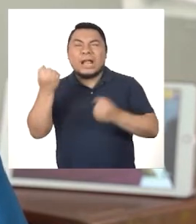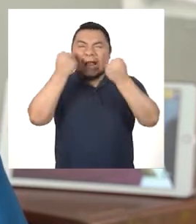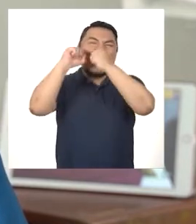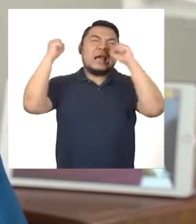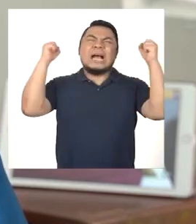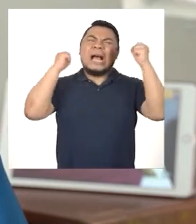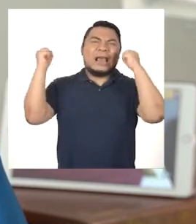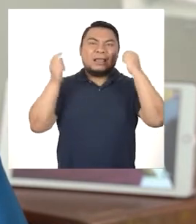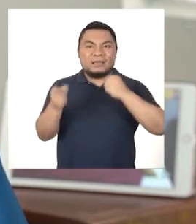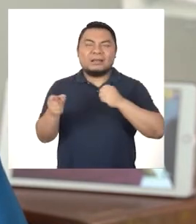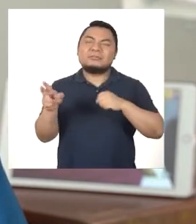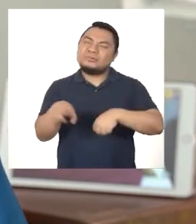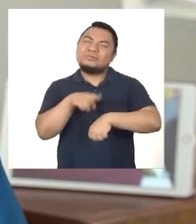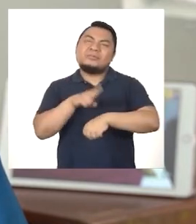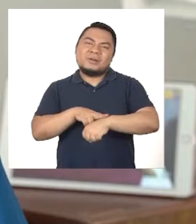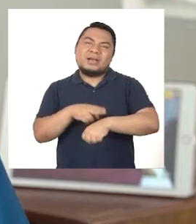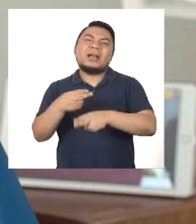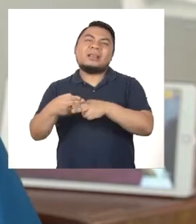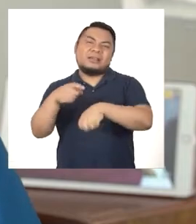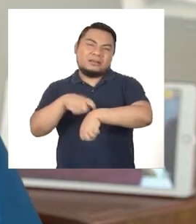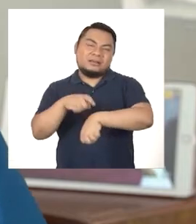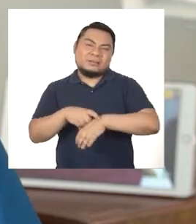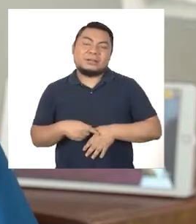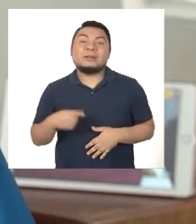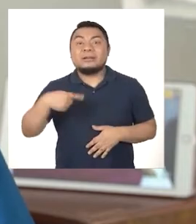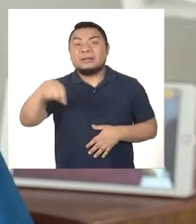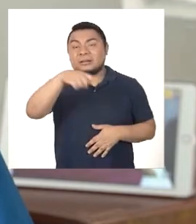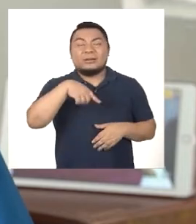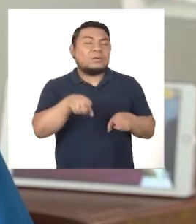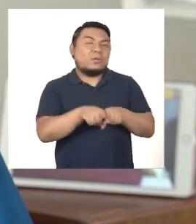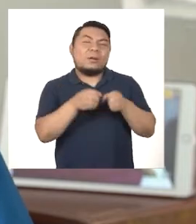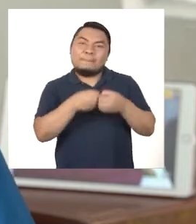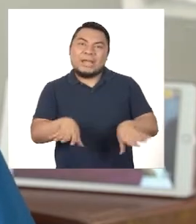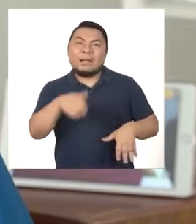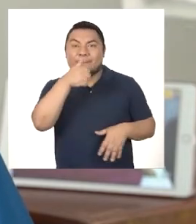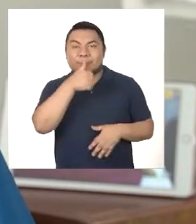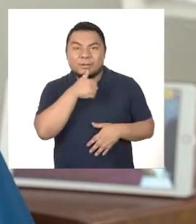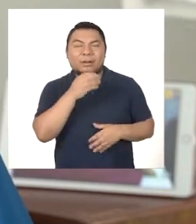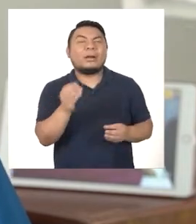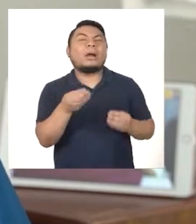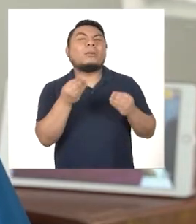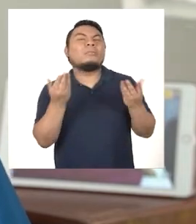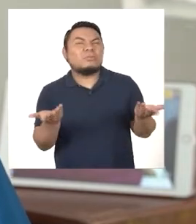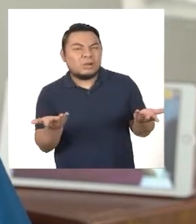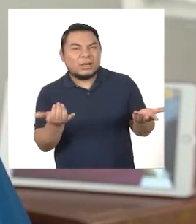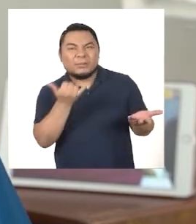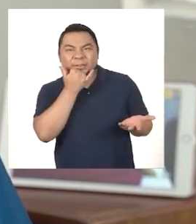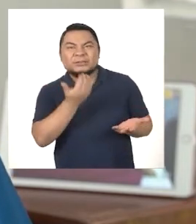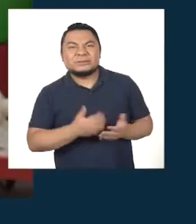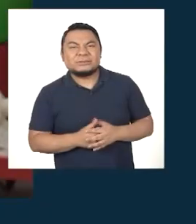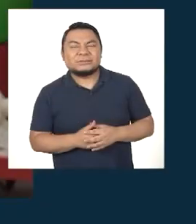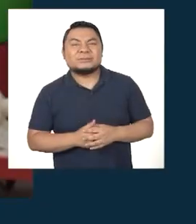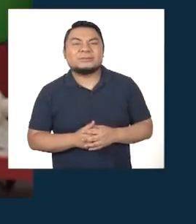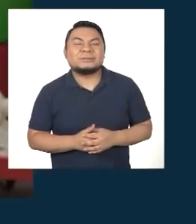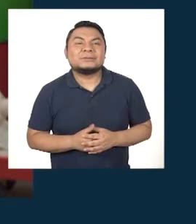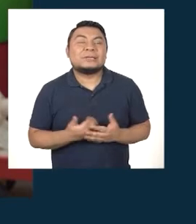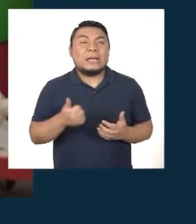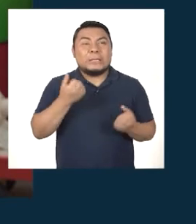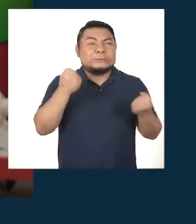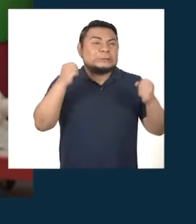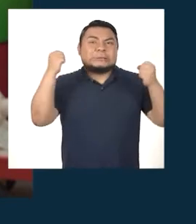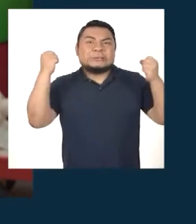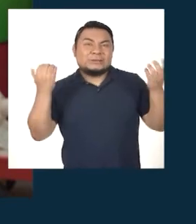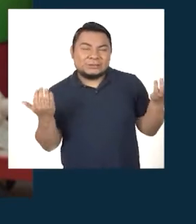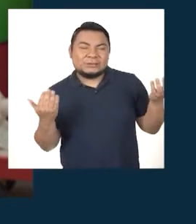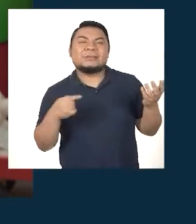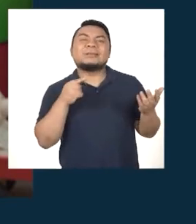son normales y transitorias, igual perdemos la paciencia. ¿Por qué creen que pasa esto? La impaciencia es